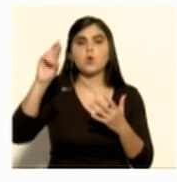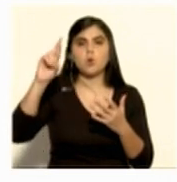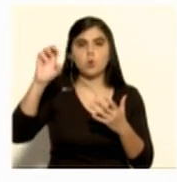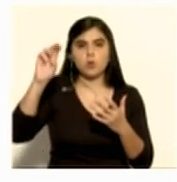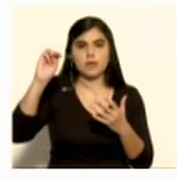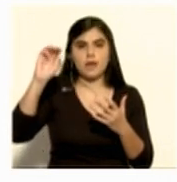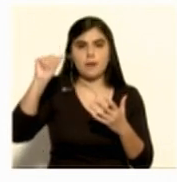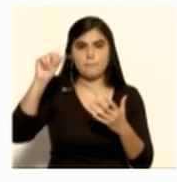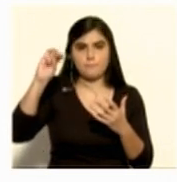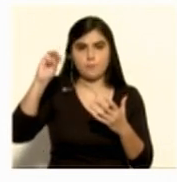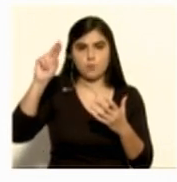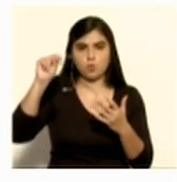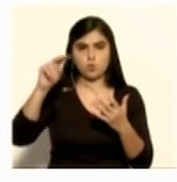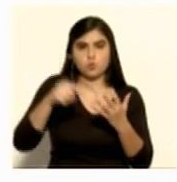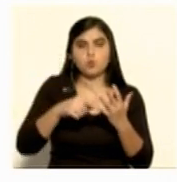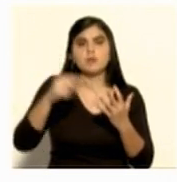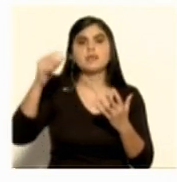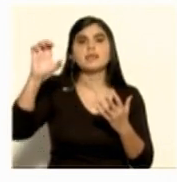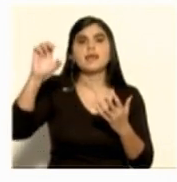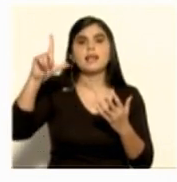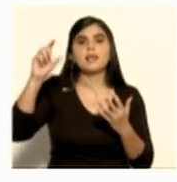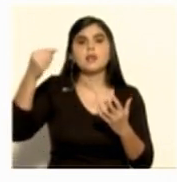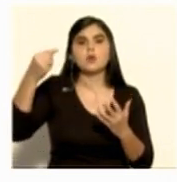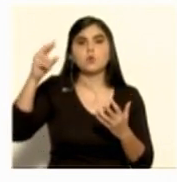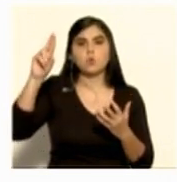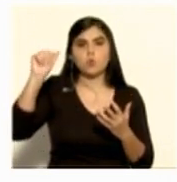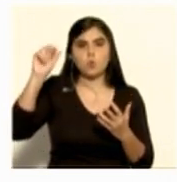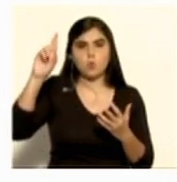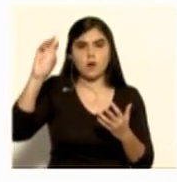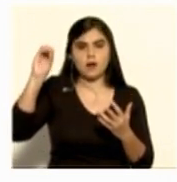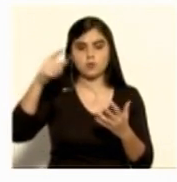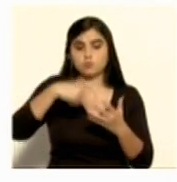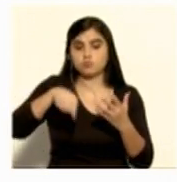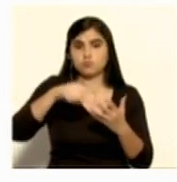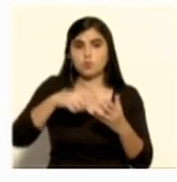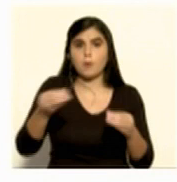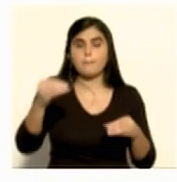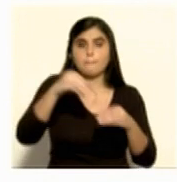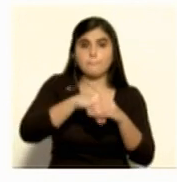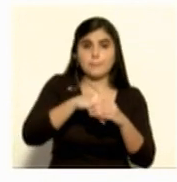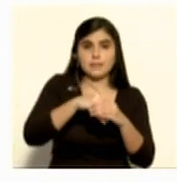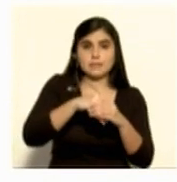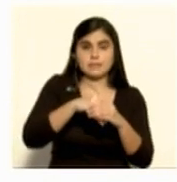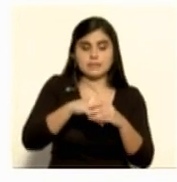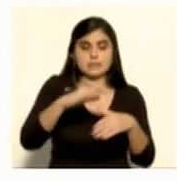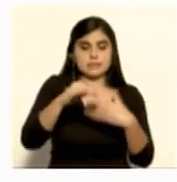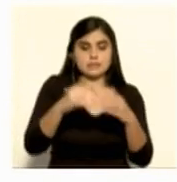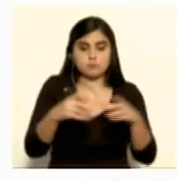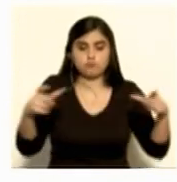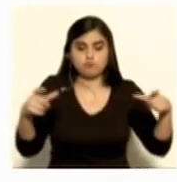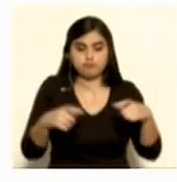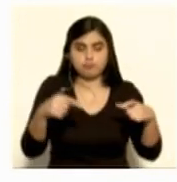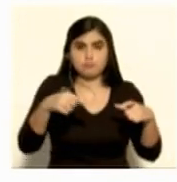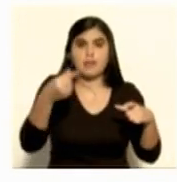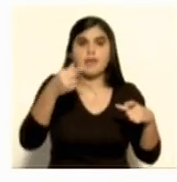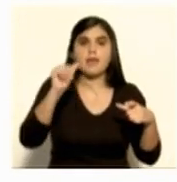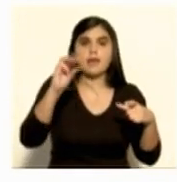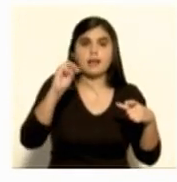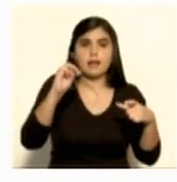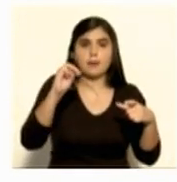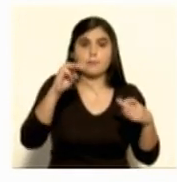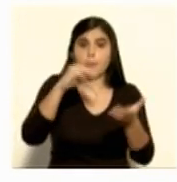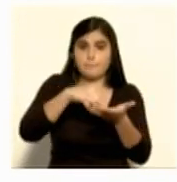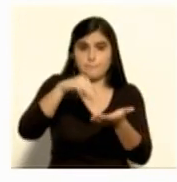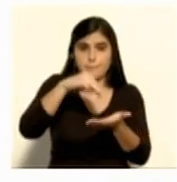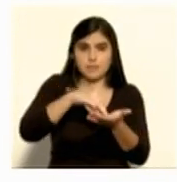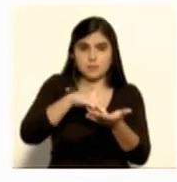El Guarco, todos ellos pertenecientes a la región central o gran área metropolitana. Para el